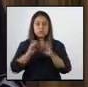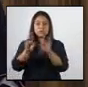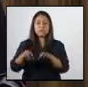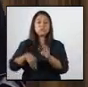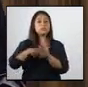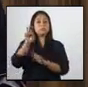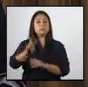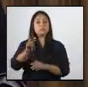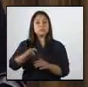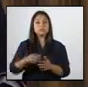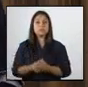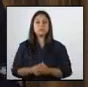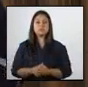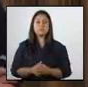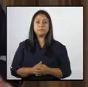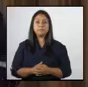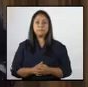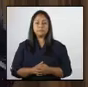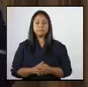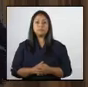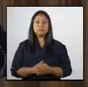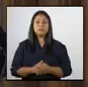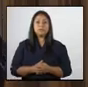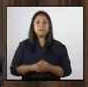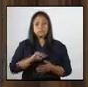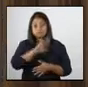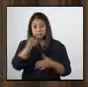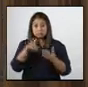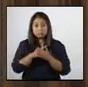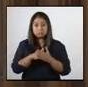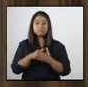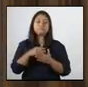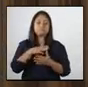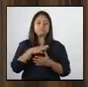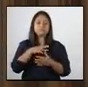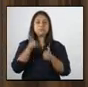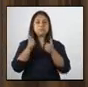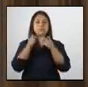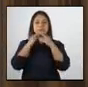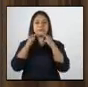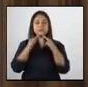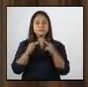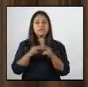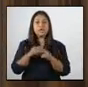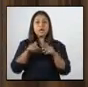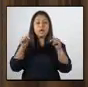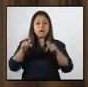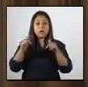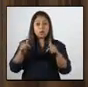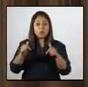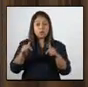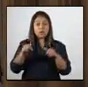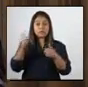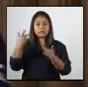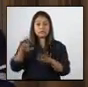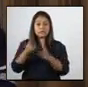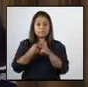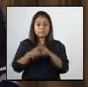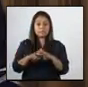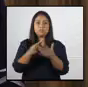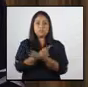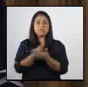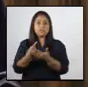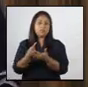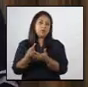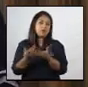necesitadas dentro de todo hay buenas noticias estamos entrando ya a la semana que